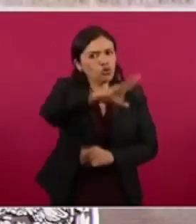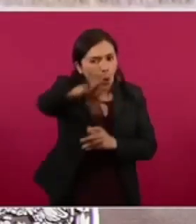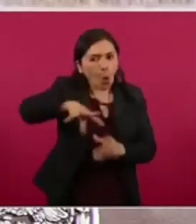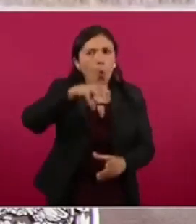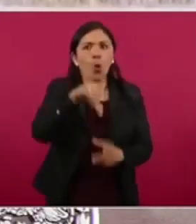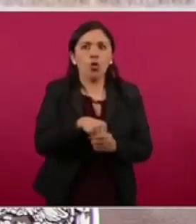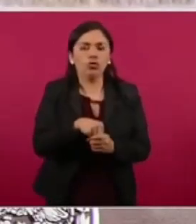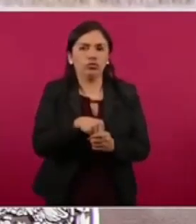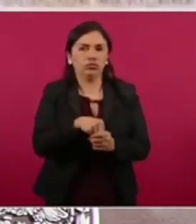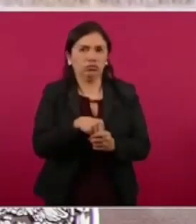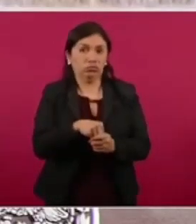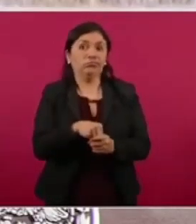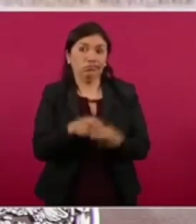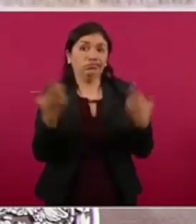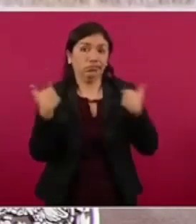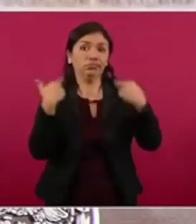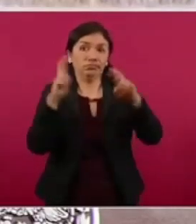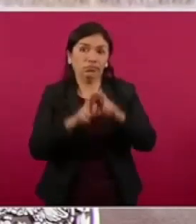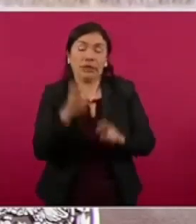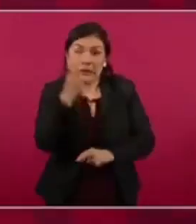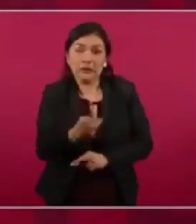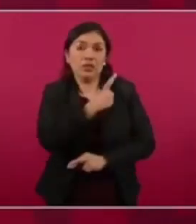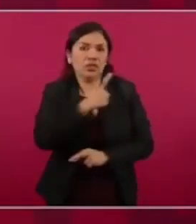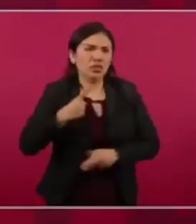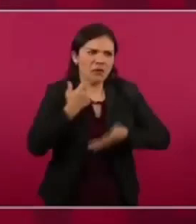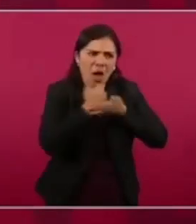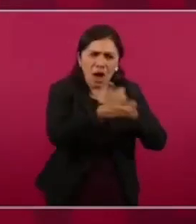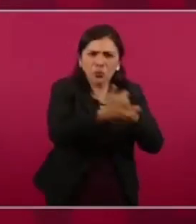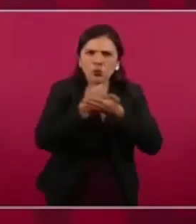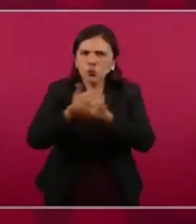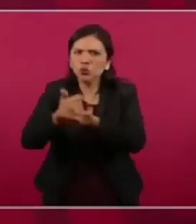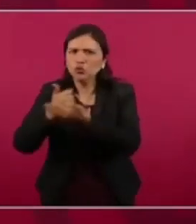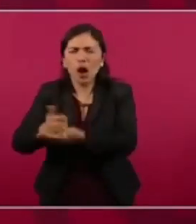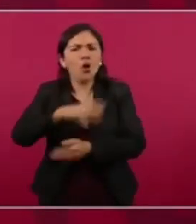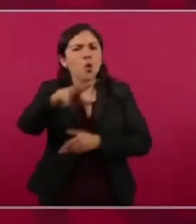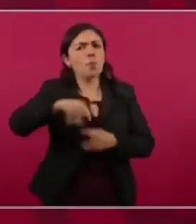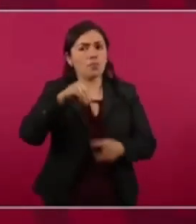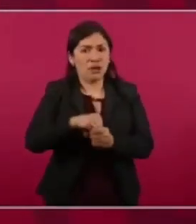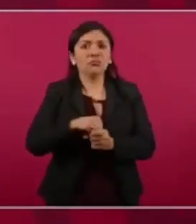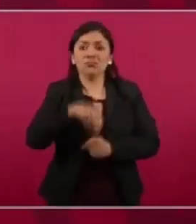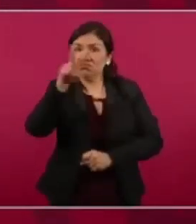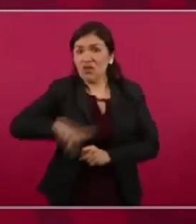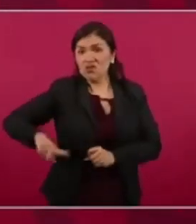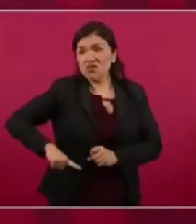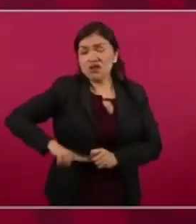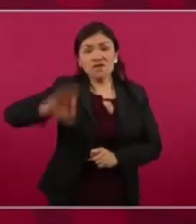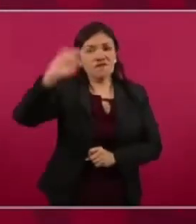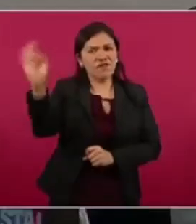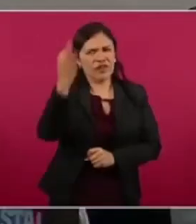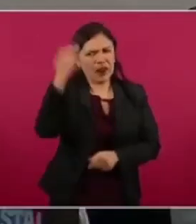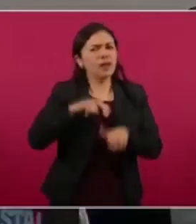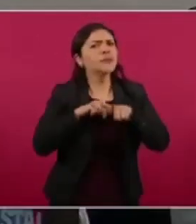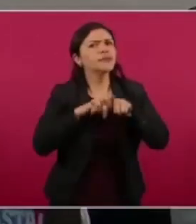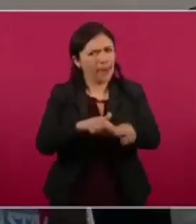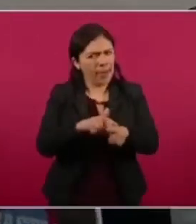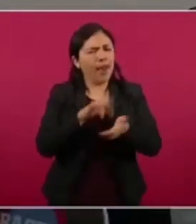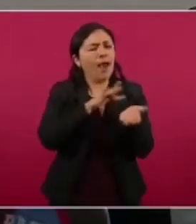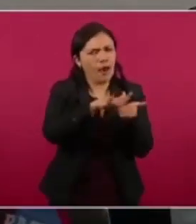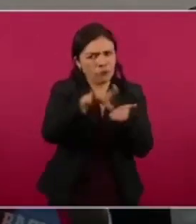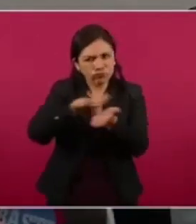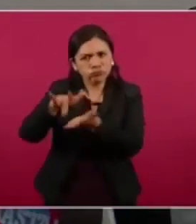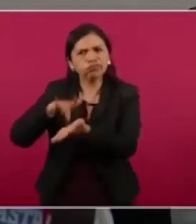Entonces, tenemos que ayudar a todos. El gobierno federal va a seguir